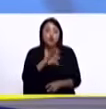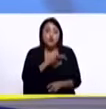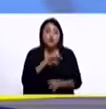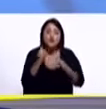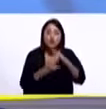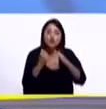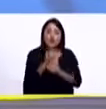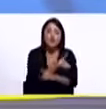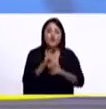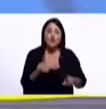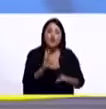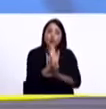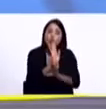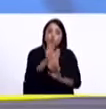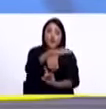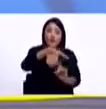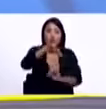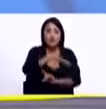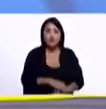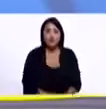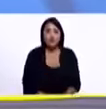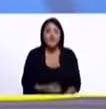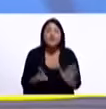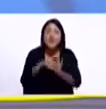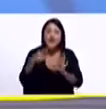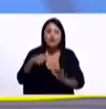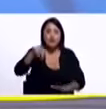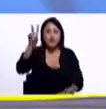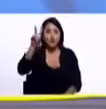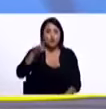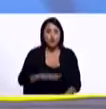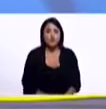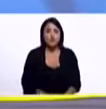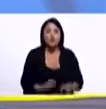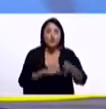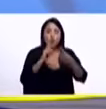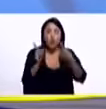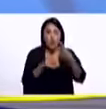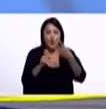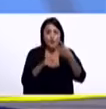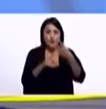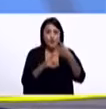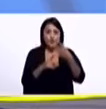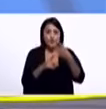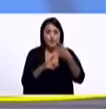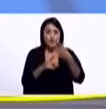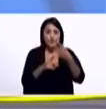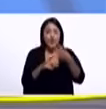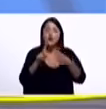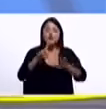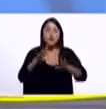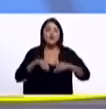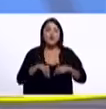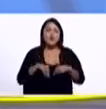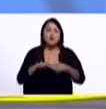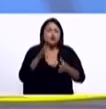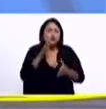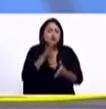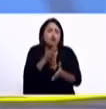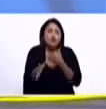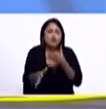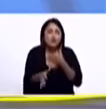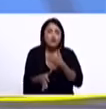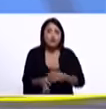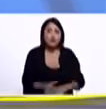que la garantizan como un derecho universal inalienable. 4. Desestimar y rechazar las amenazas y